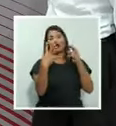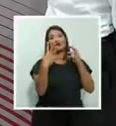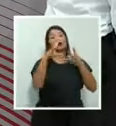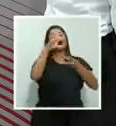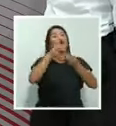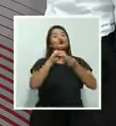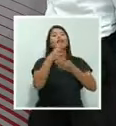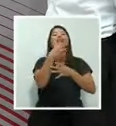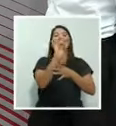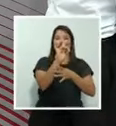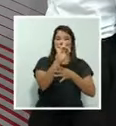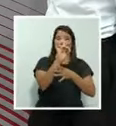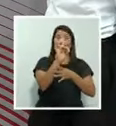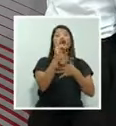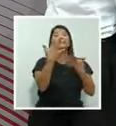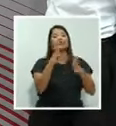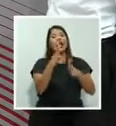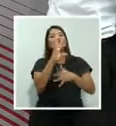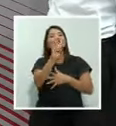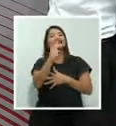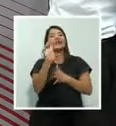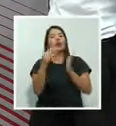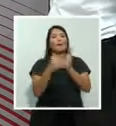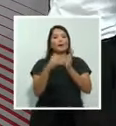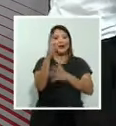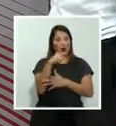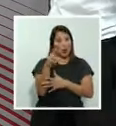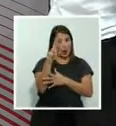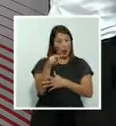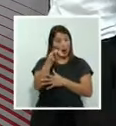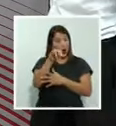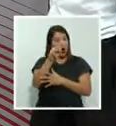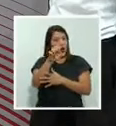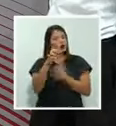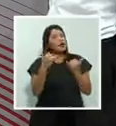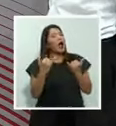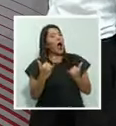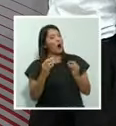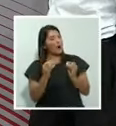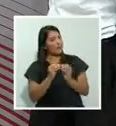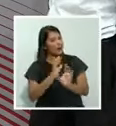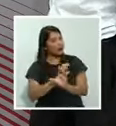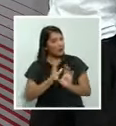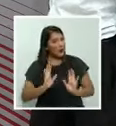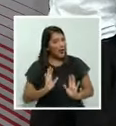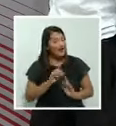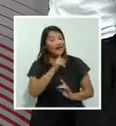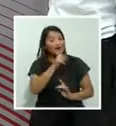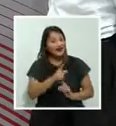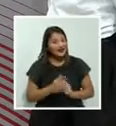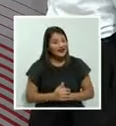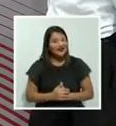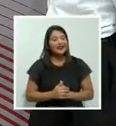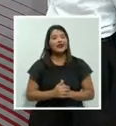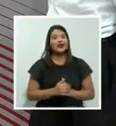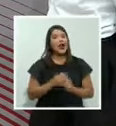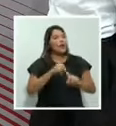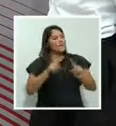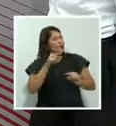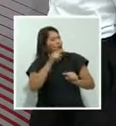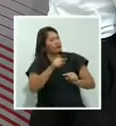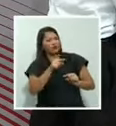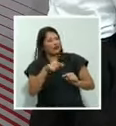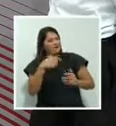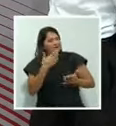18, 600,000 colones. Don José, ahora sí hay que andar como con más cuidadito, ¿verdad? Pero usted viene con